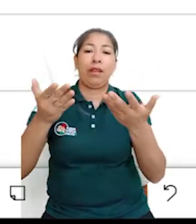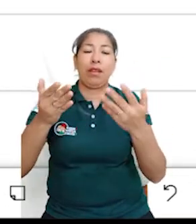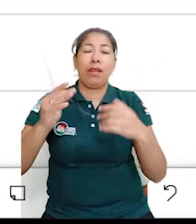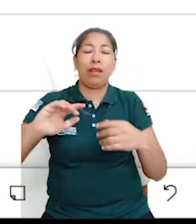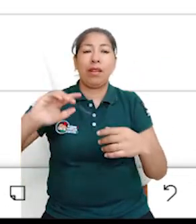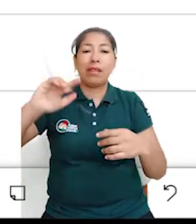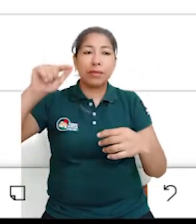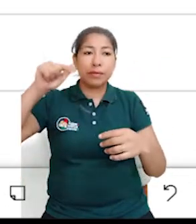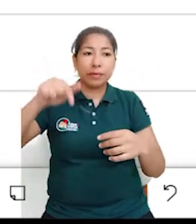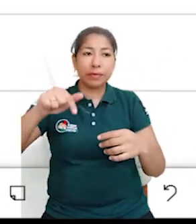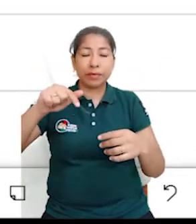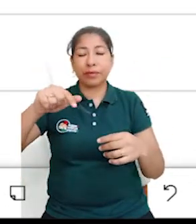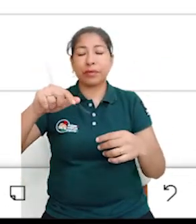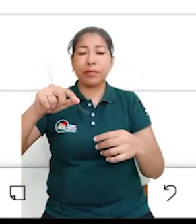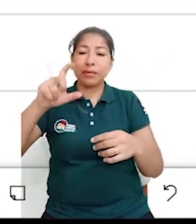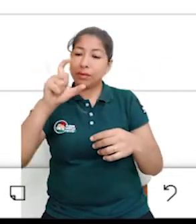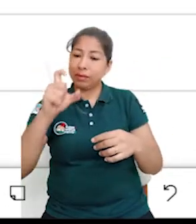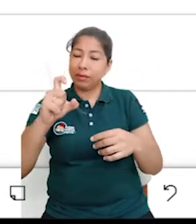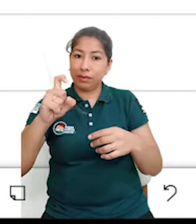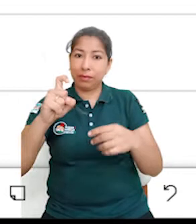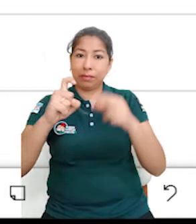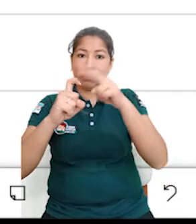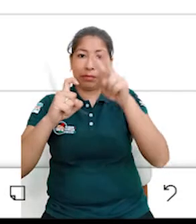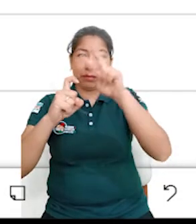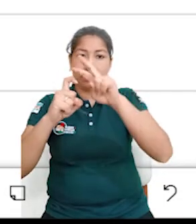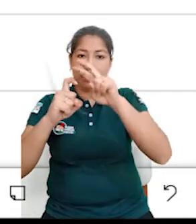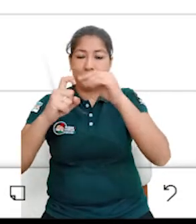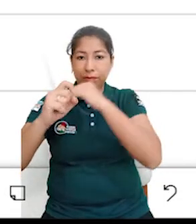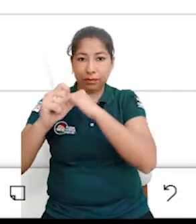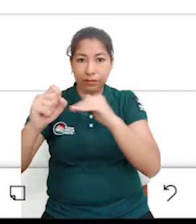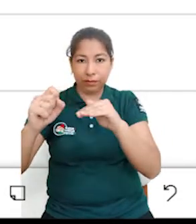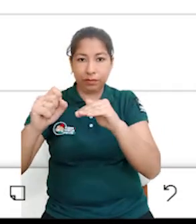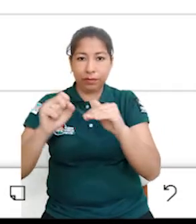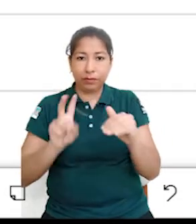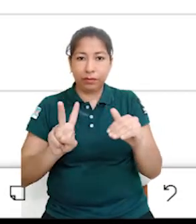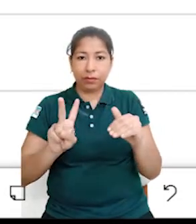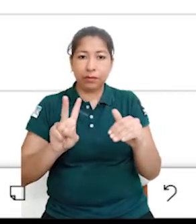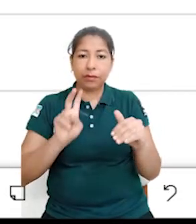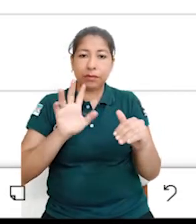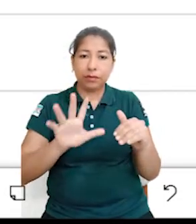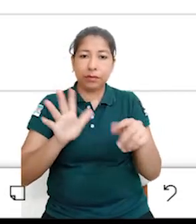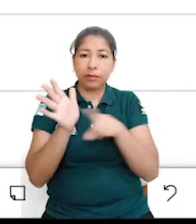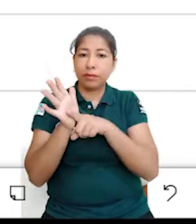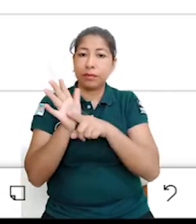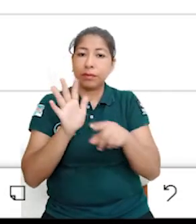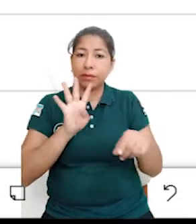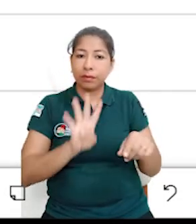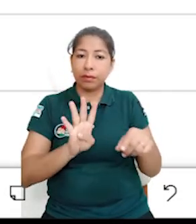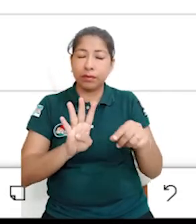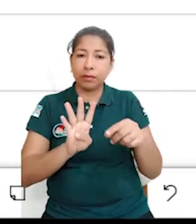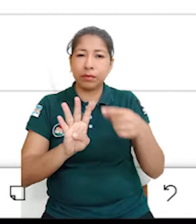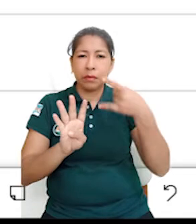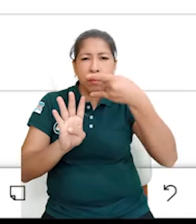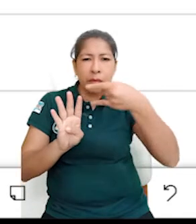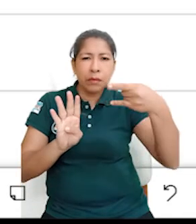logaritmo, anotamos el argumento x cuadrado sobre 25 menos 4x